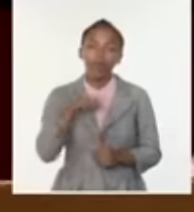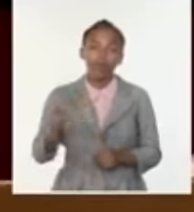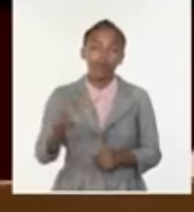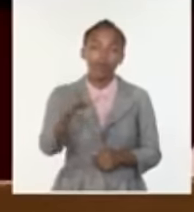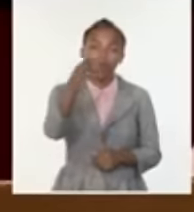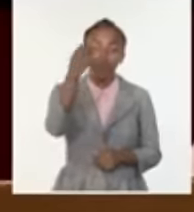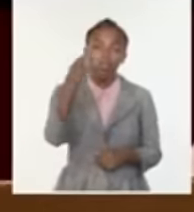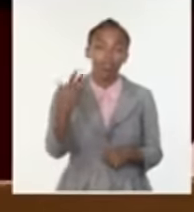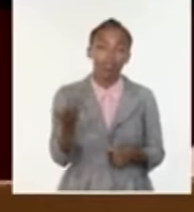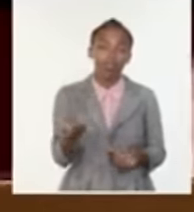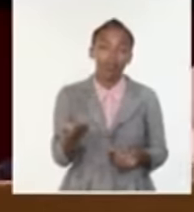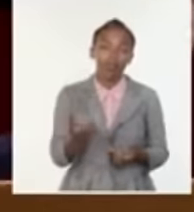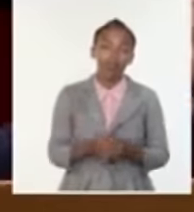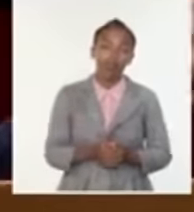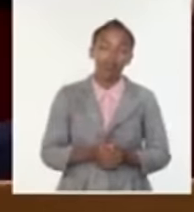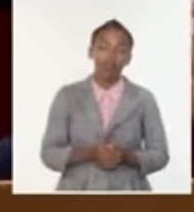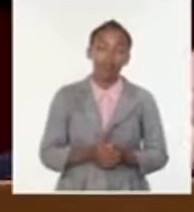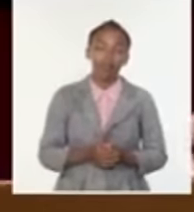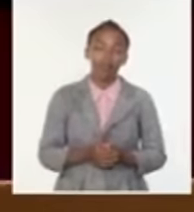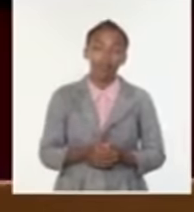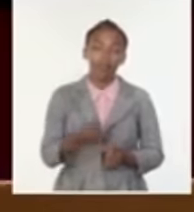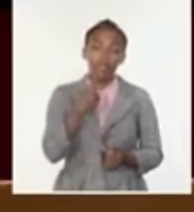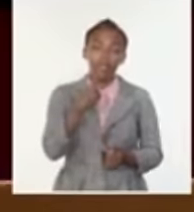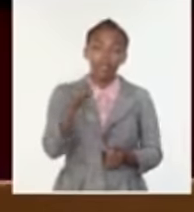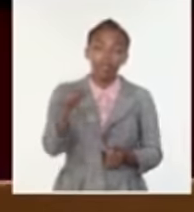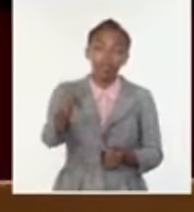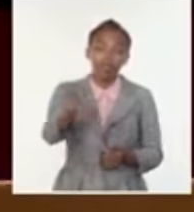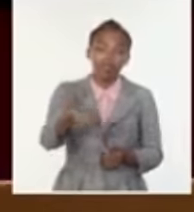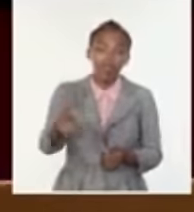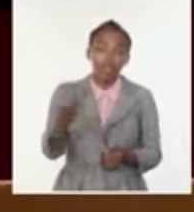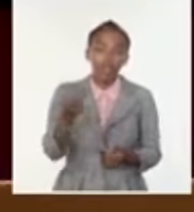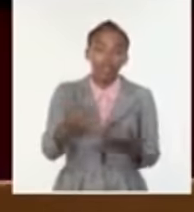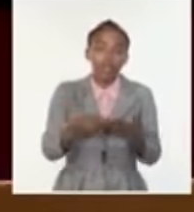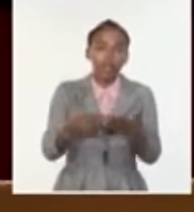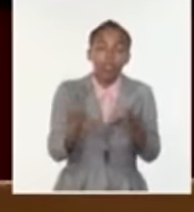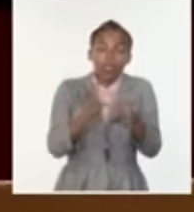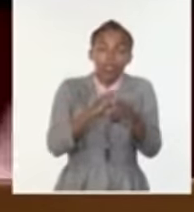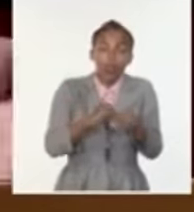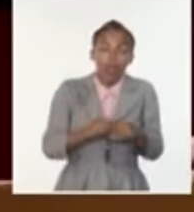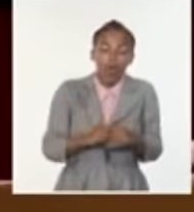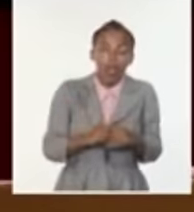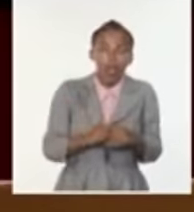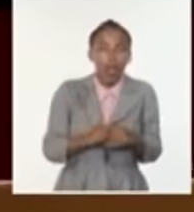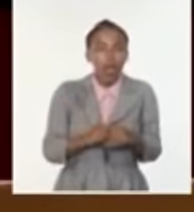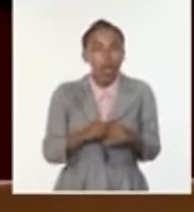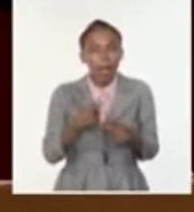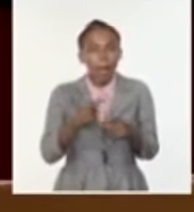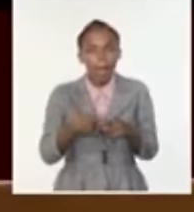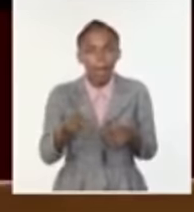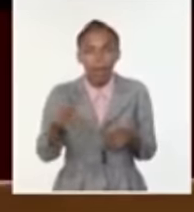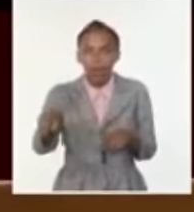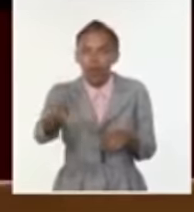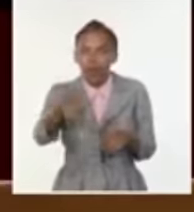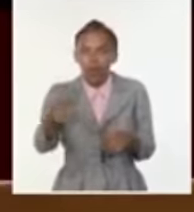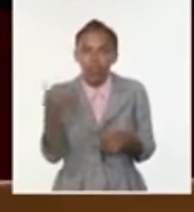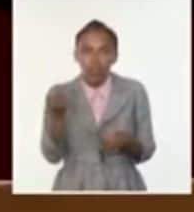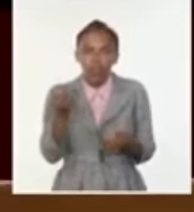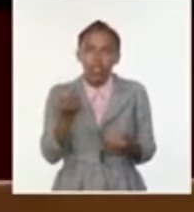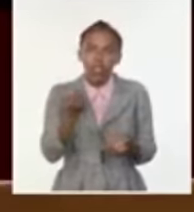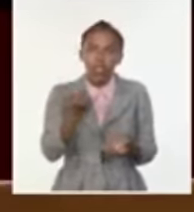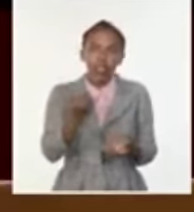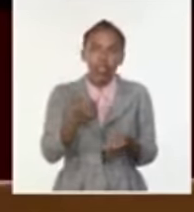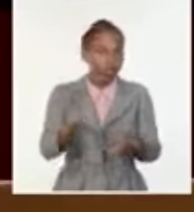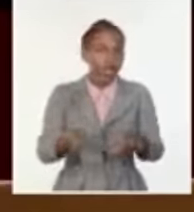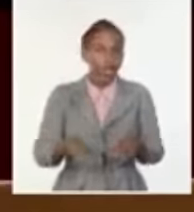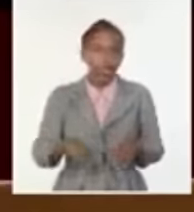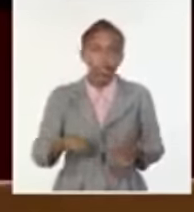turoperadores, oigan, ustedes nos dicen que ustedes lo que les falta es divisa, y sin embargo ustedes no quieren aceptar el efectivo en divisa, ¿cómo se entiende eso?